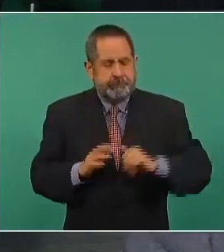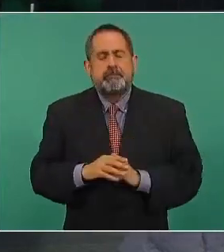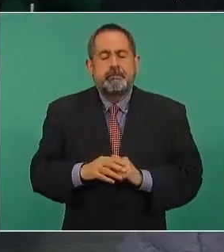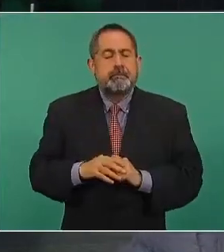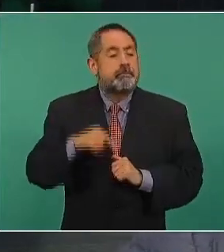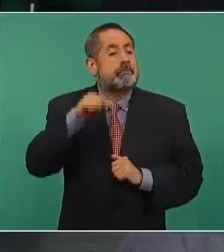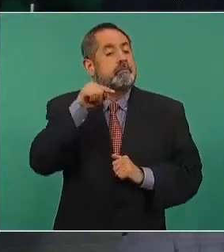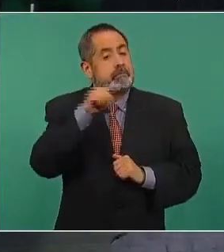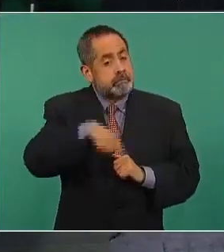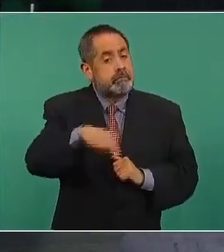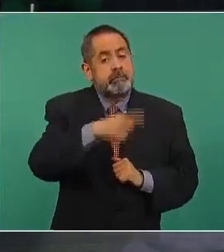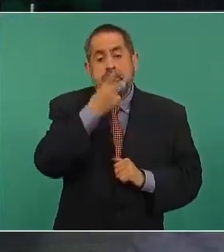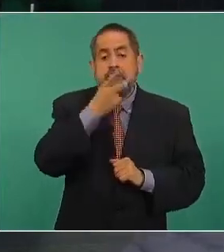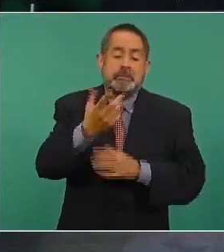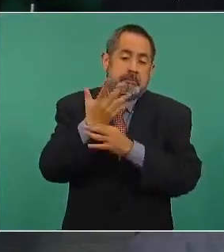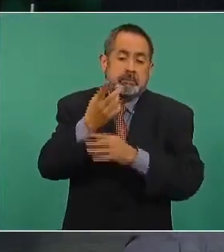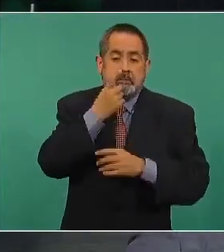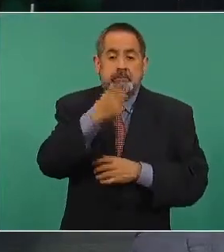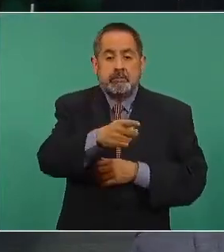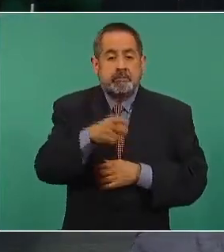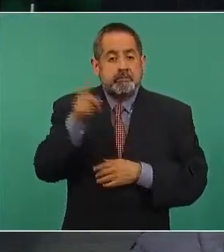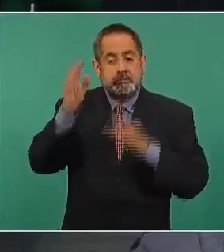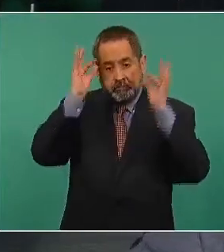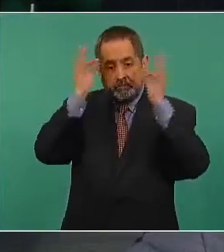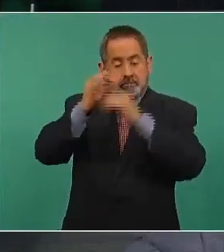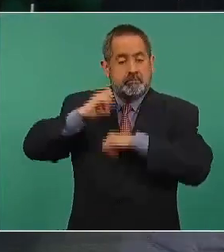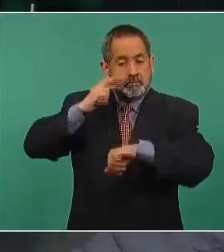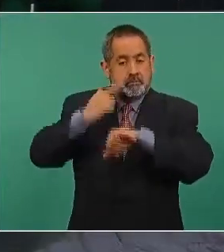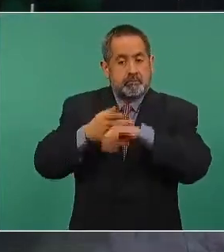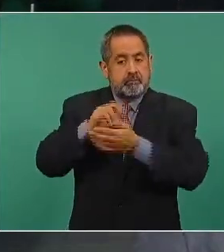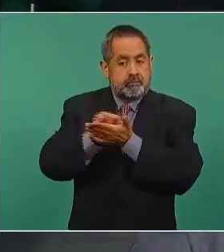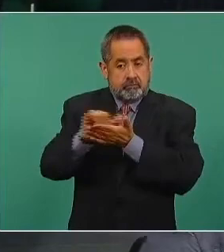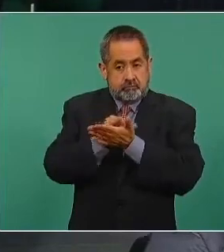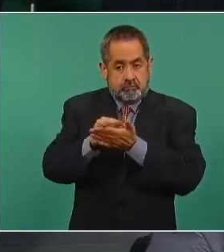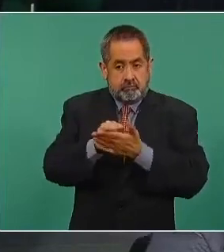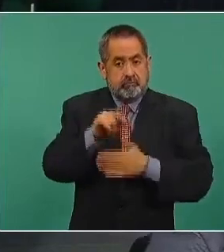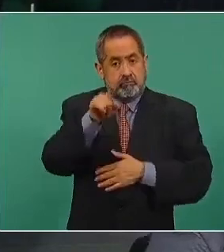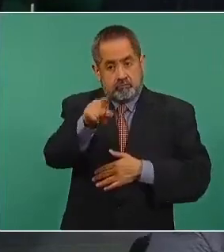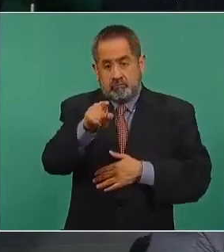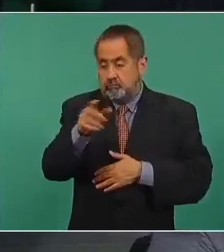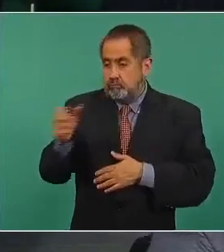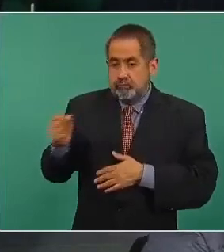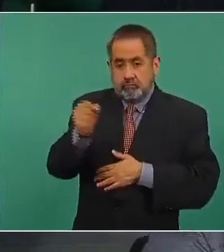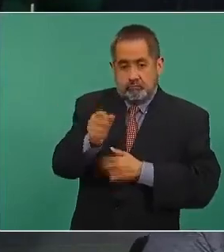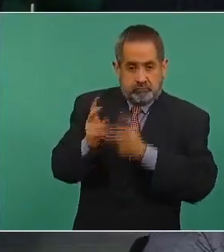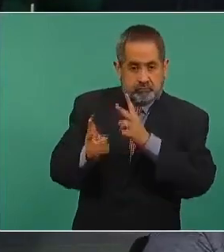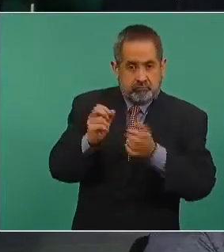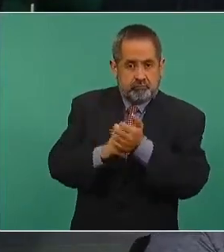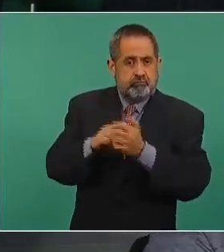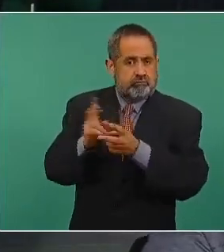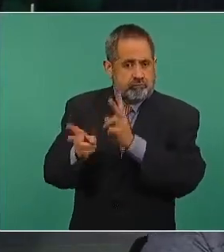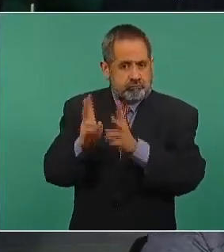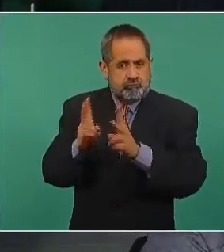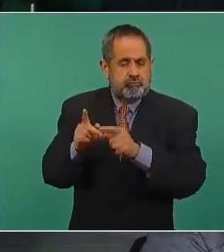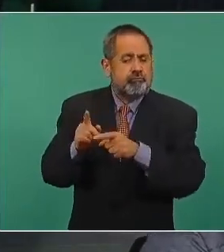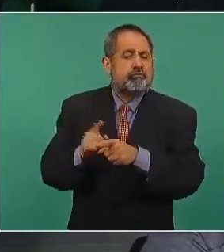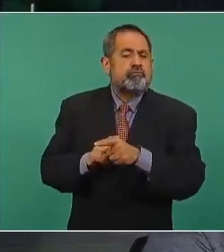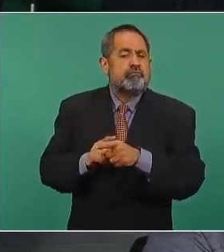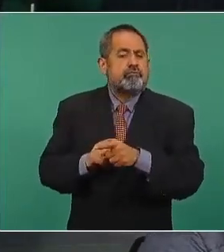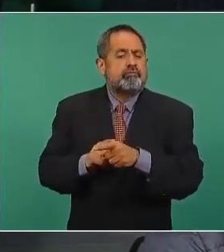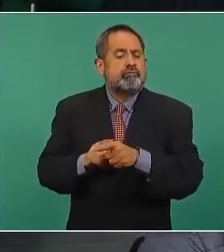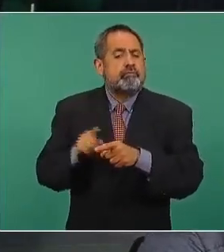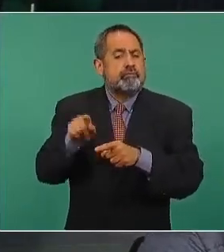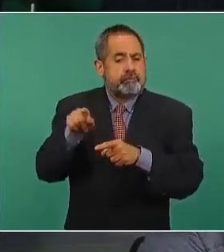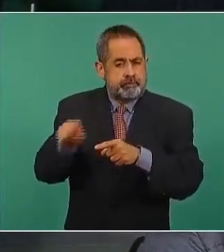migrantes denunciaron que el cónsul de Nueva York, que usted estuvo también con él, o más bien él estuvo con usted